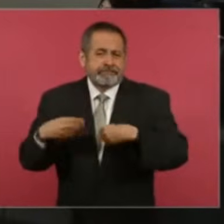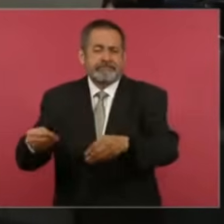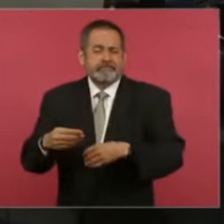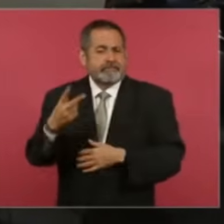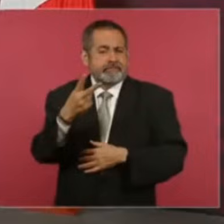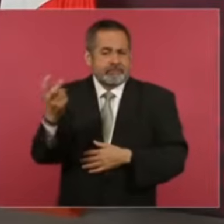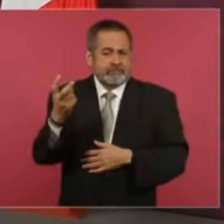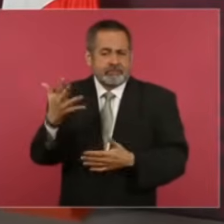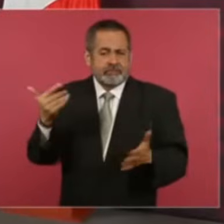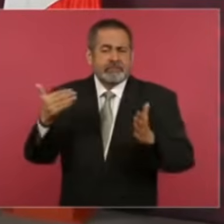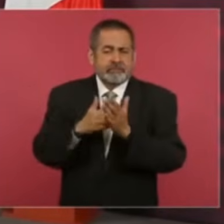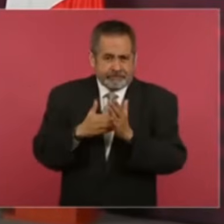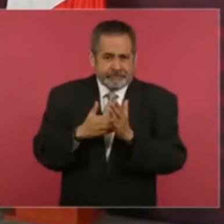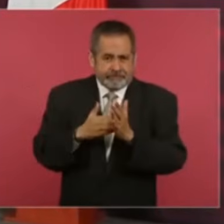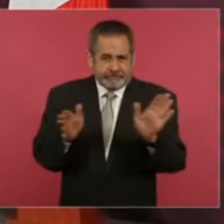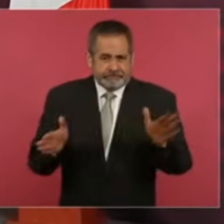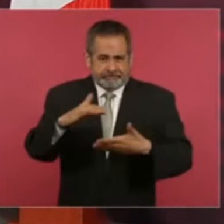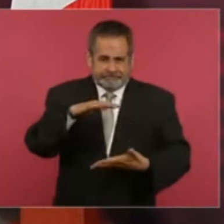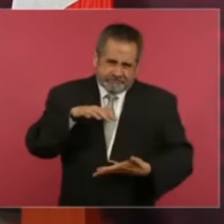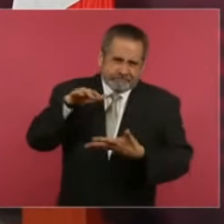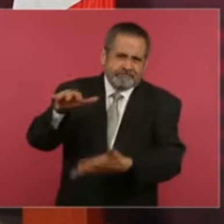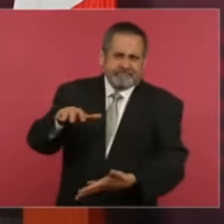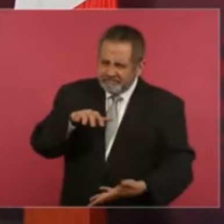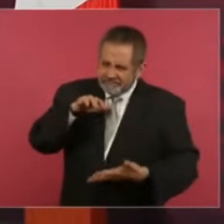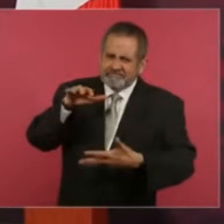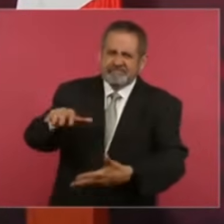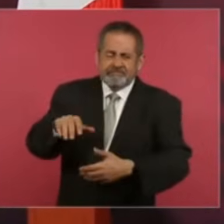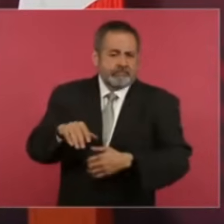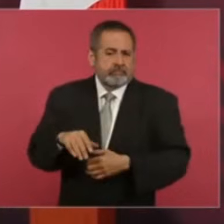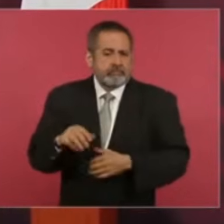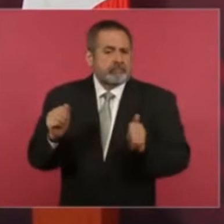250 mil paquetes de